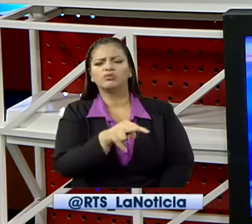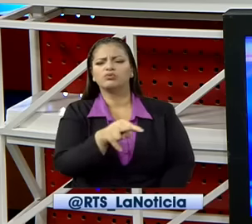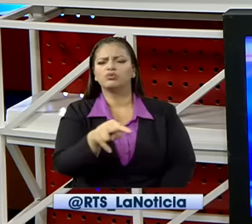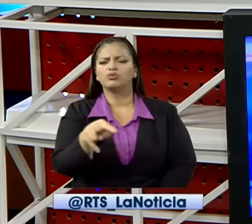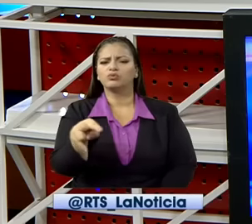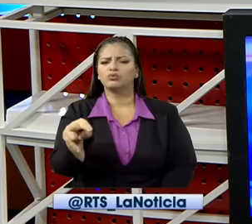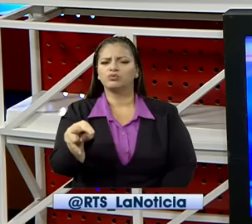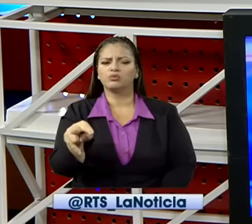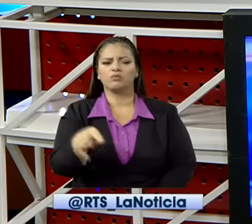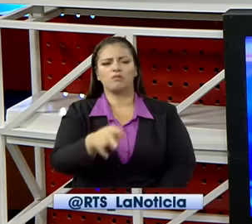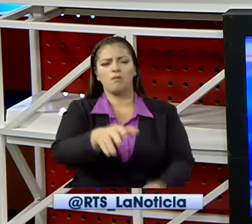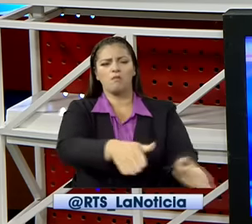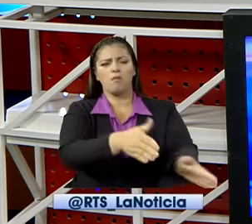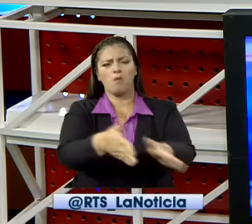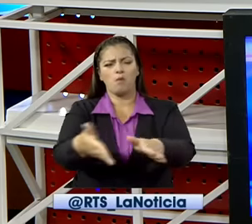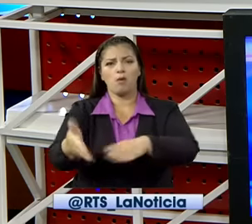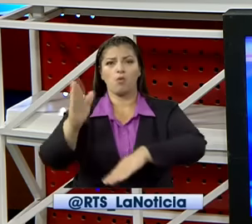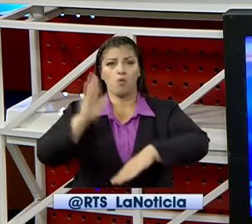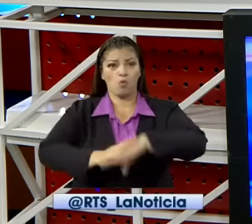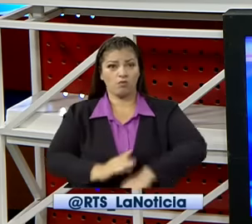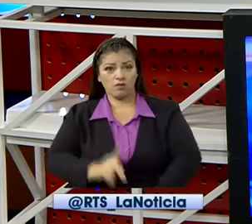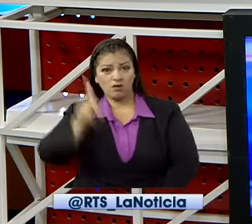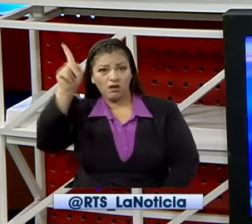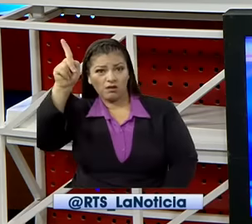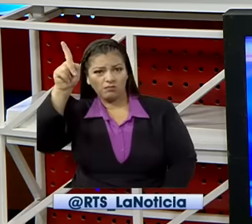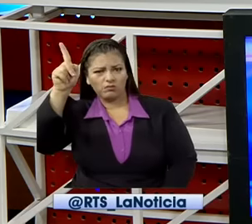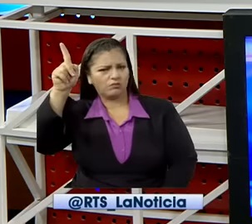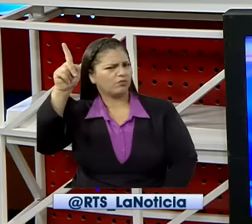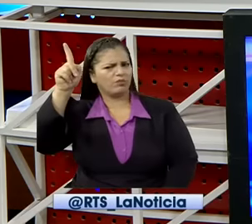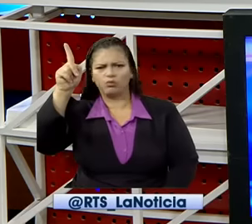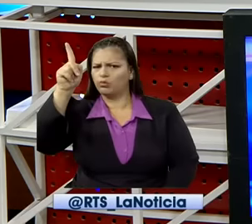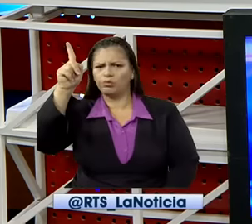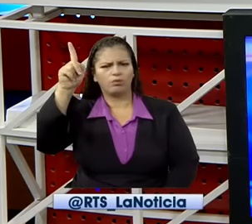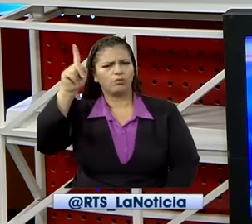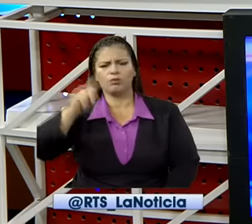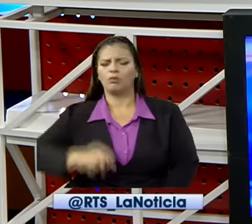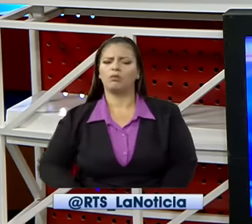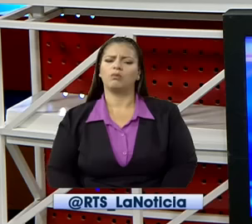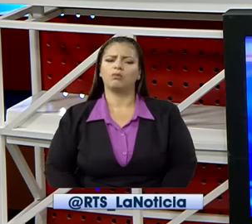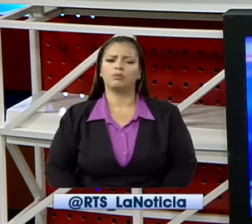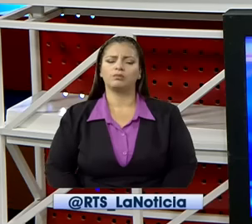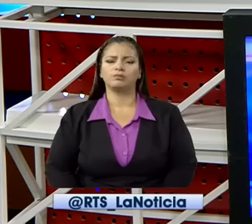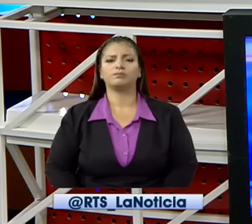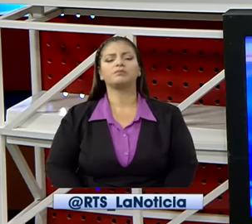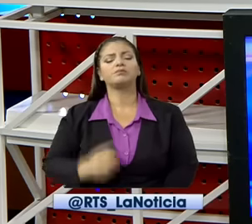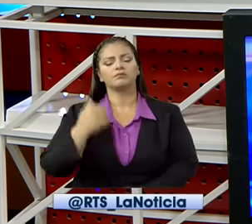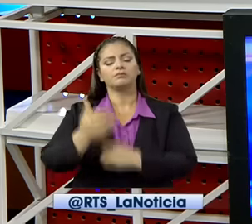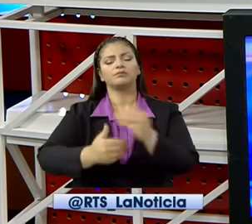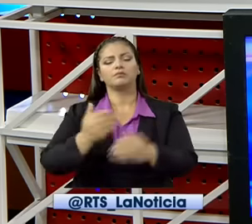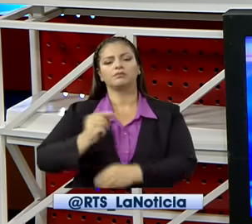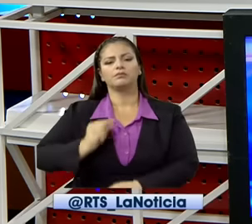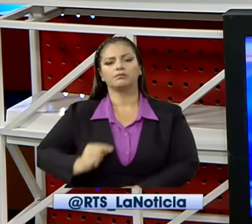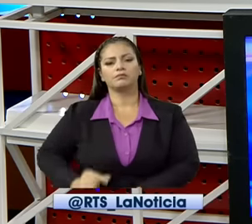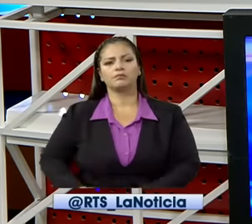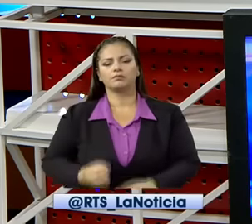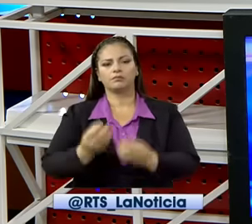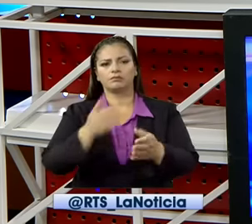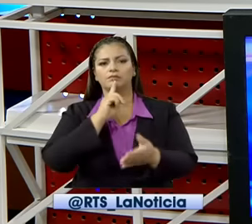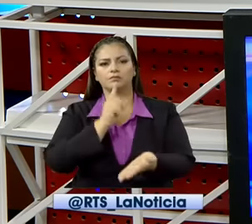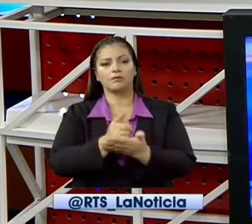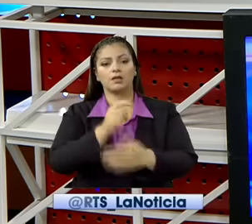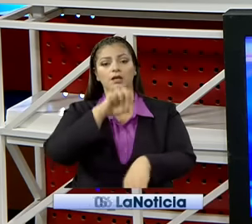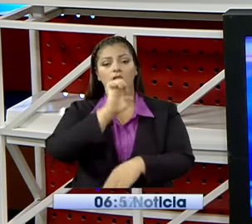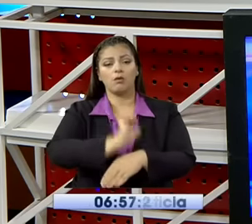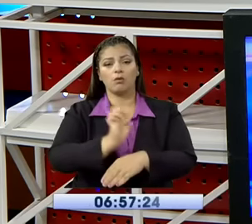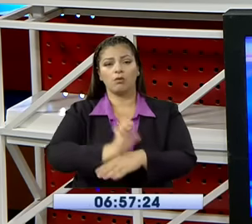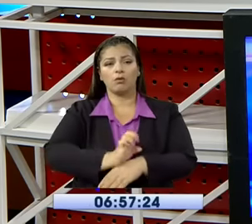propiamente sino como ya lo veremos más adelante y seguramente el país está ya Enterado y consternado en virtud